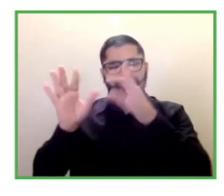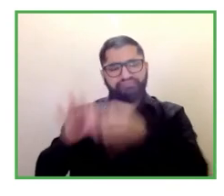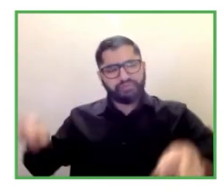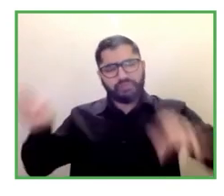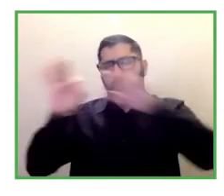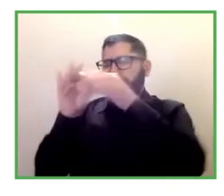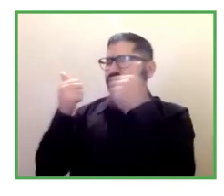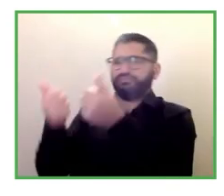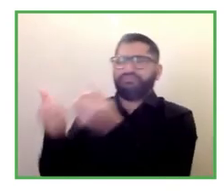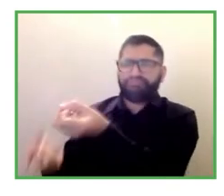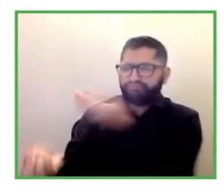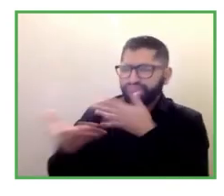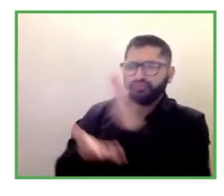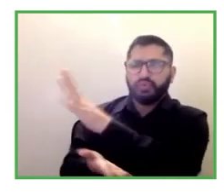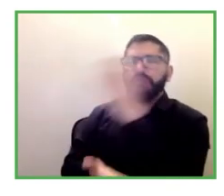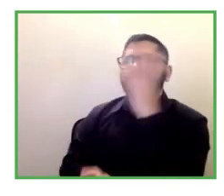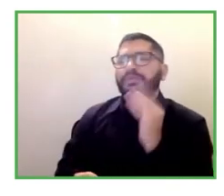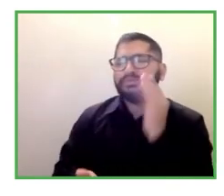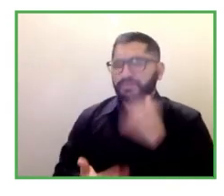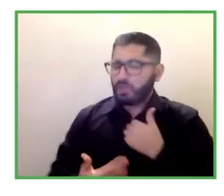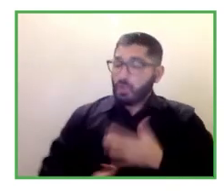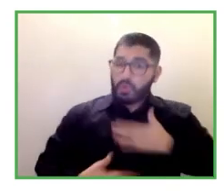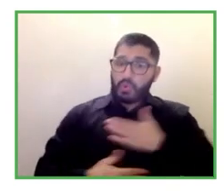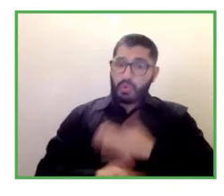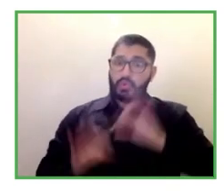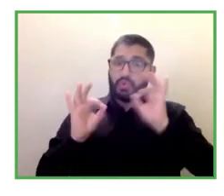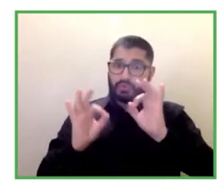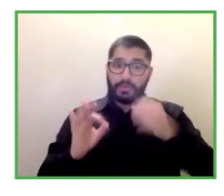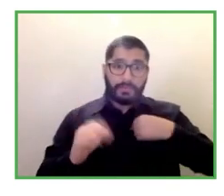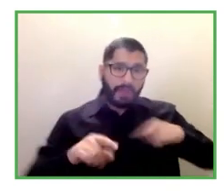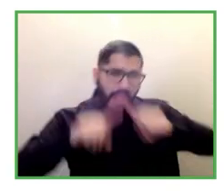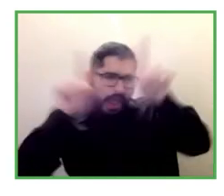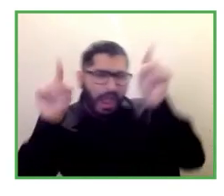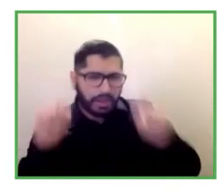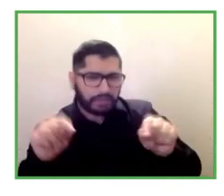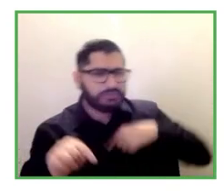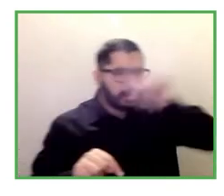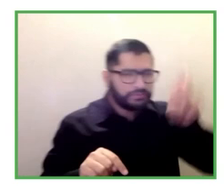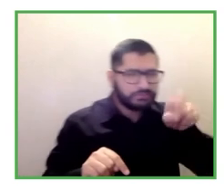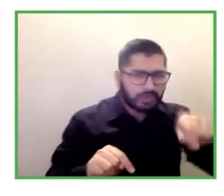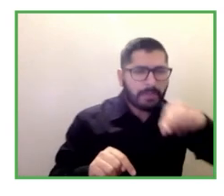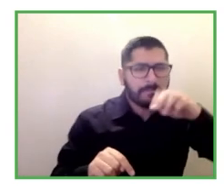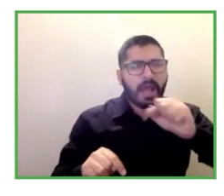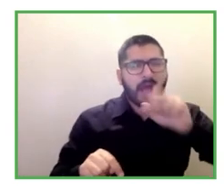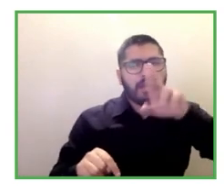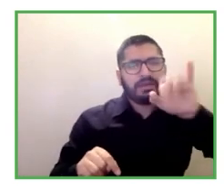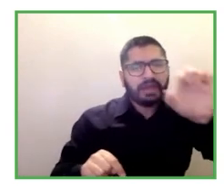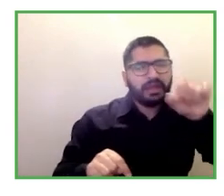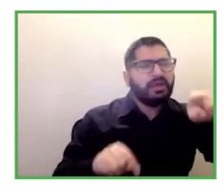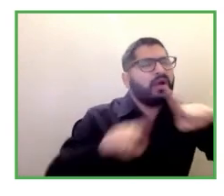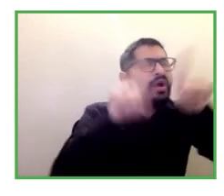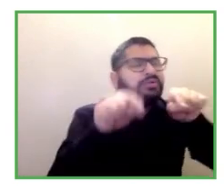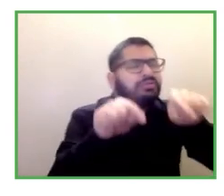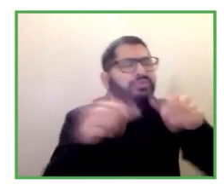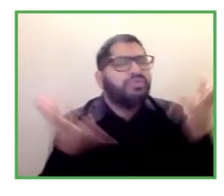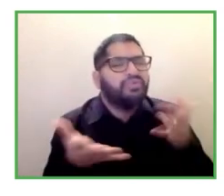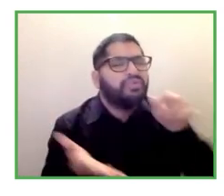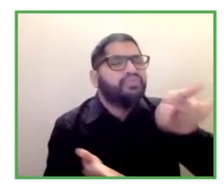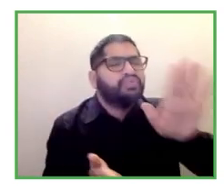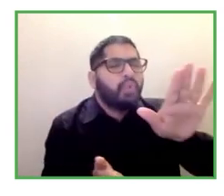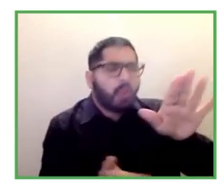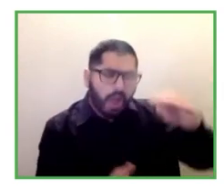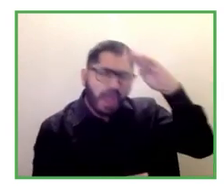misma pregunta a Marí. Marí, por favor, ¿cuál es tu experiencia? La experiencia que has